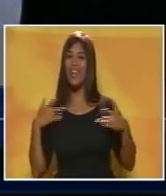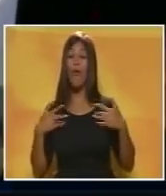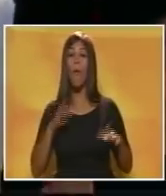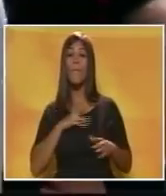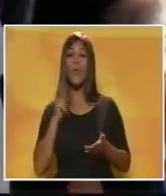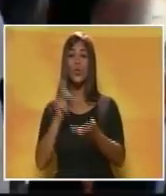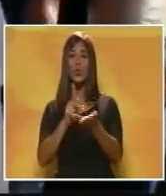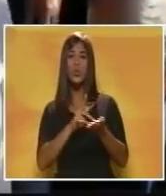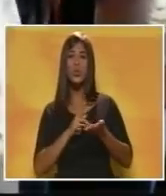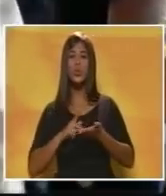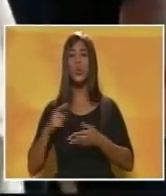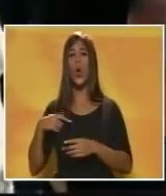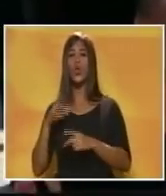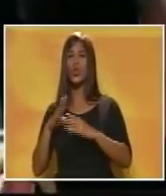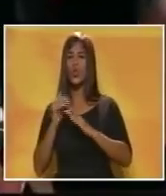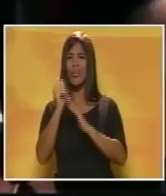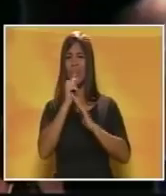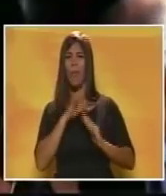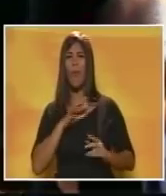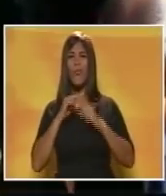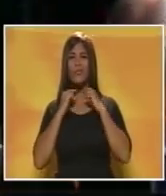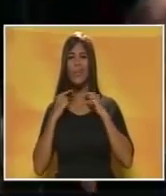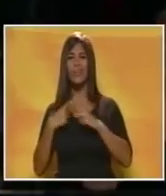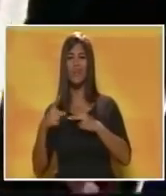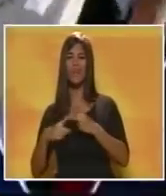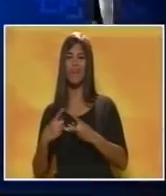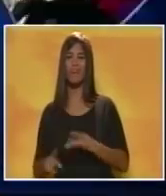las conferencias episcopales.